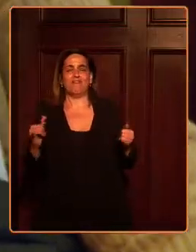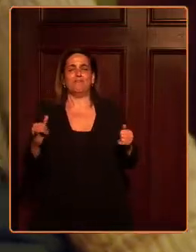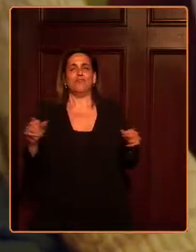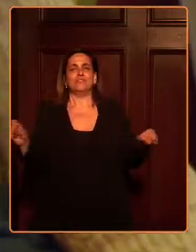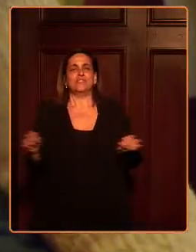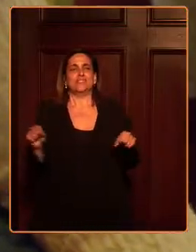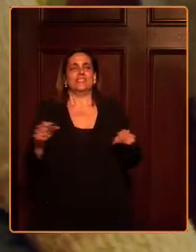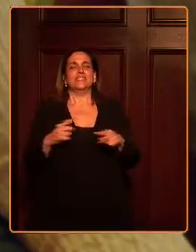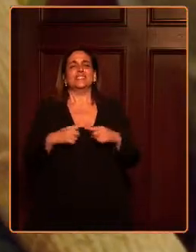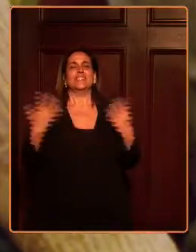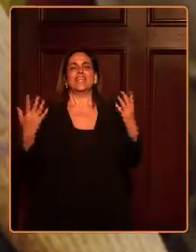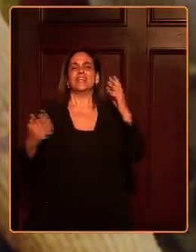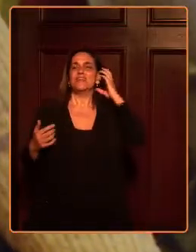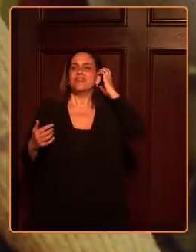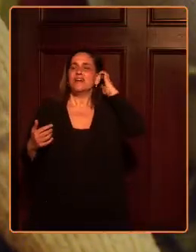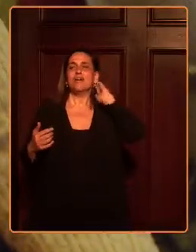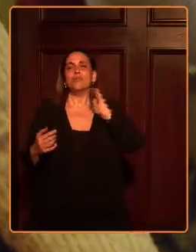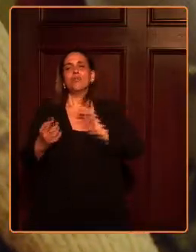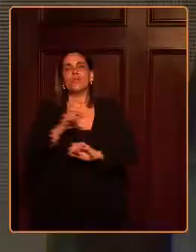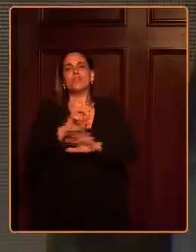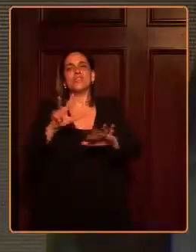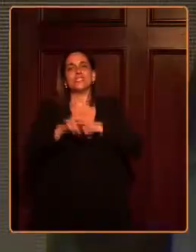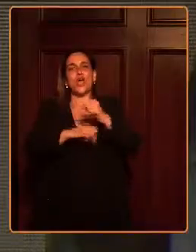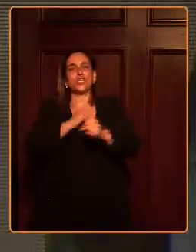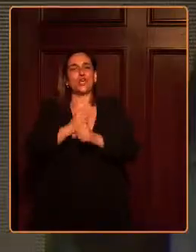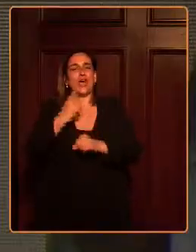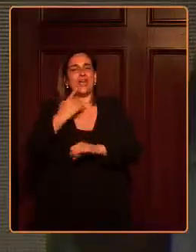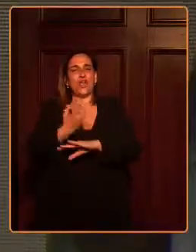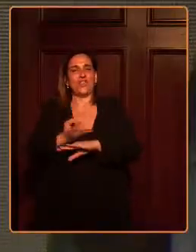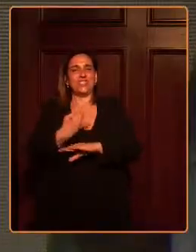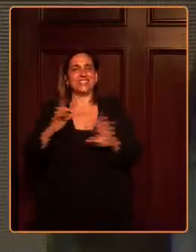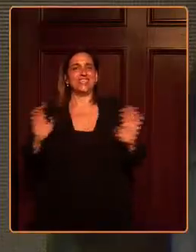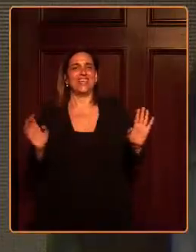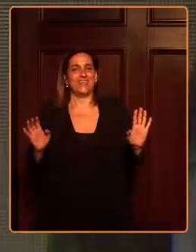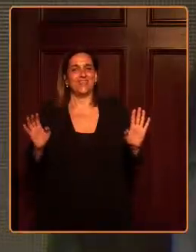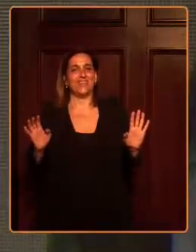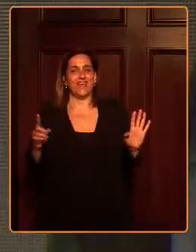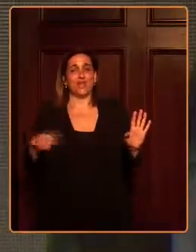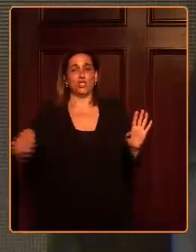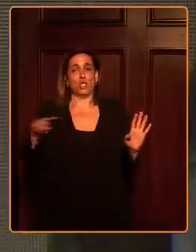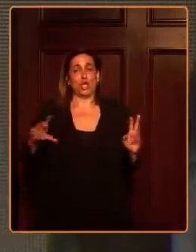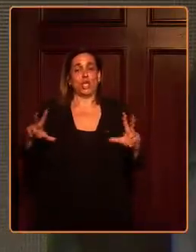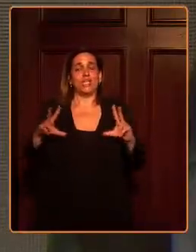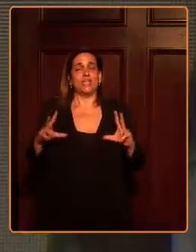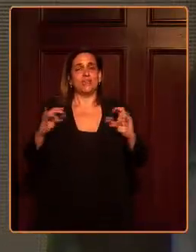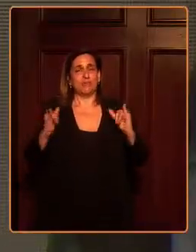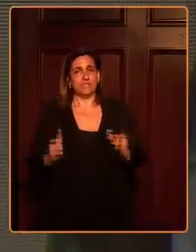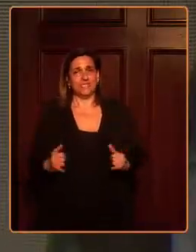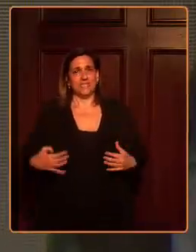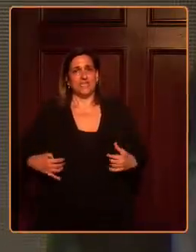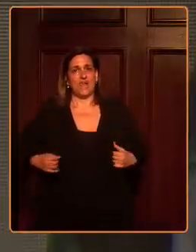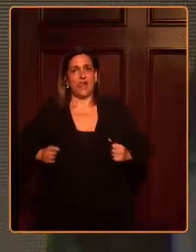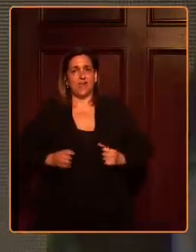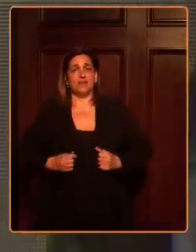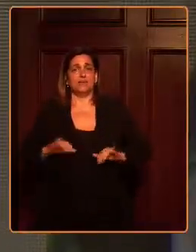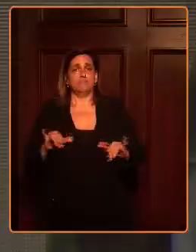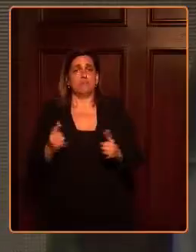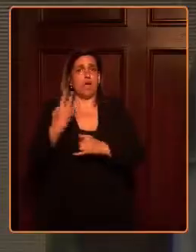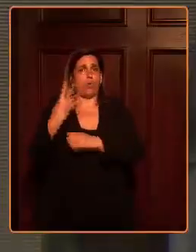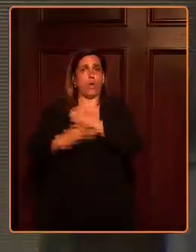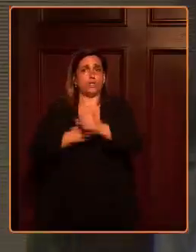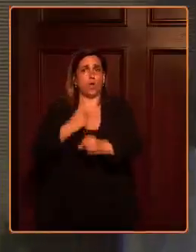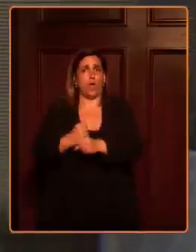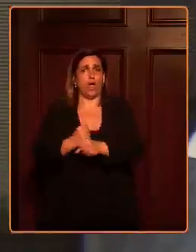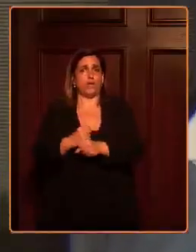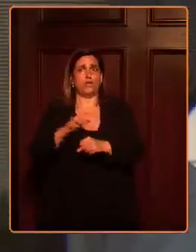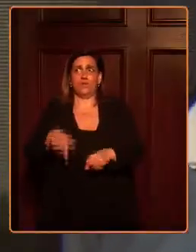celebrábamos el 18 aniversario de Ceibal, lo que mencionó Martín es que hace 4 años, en